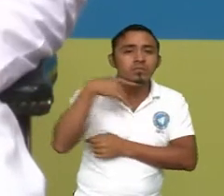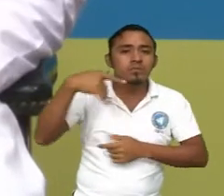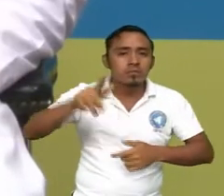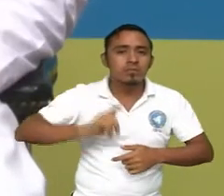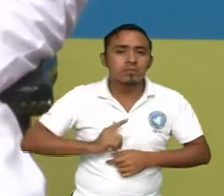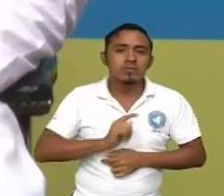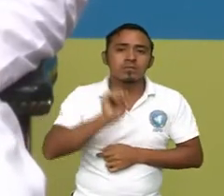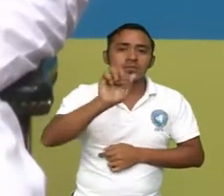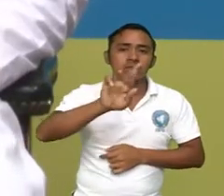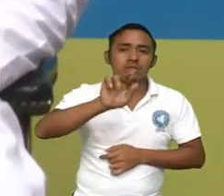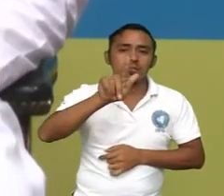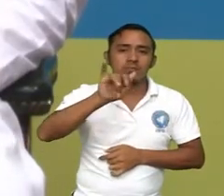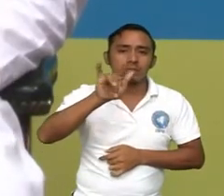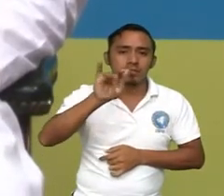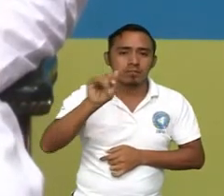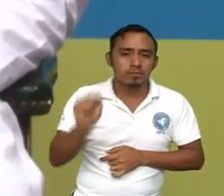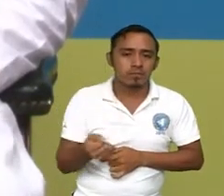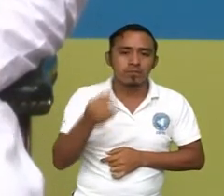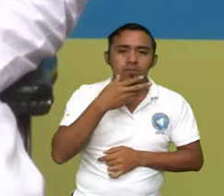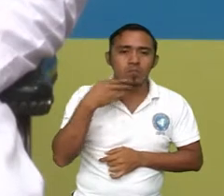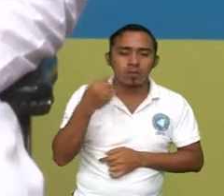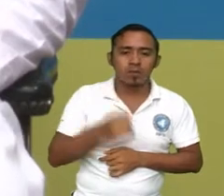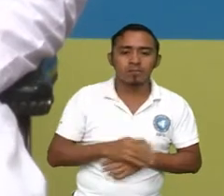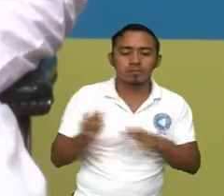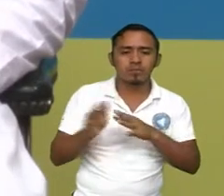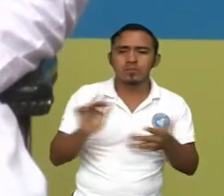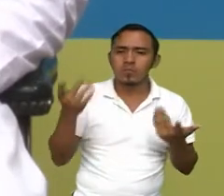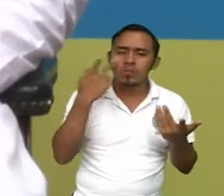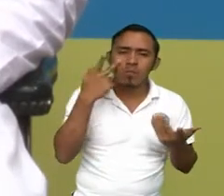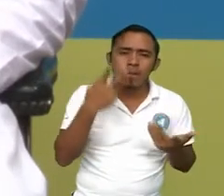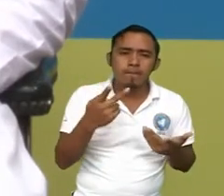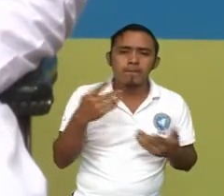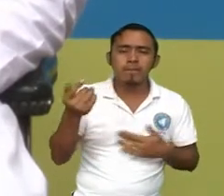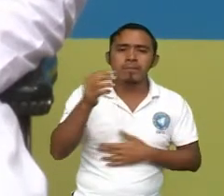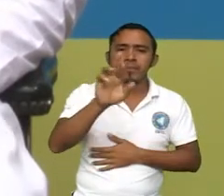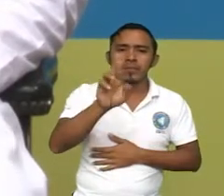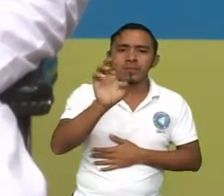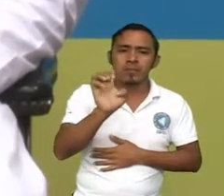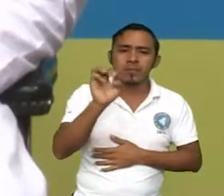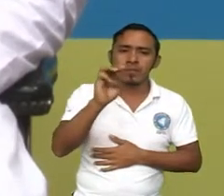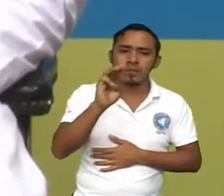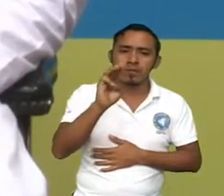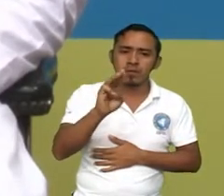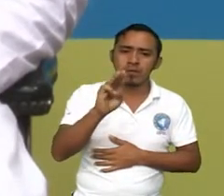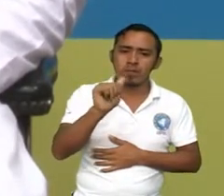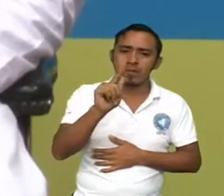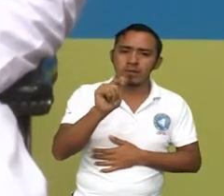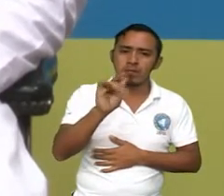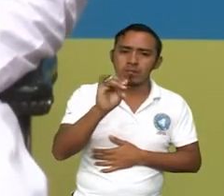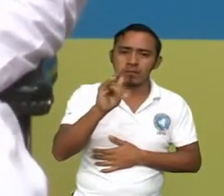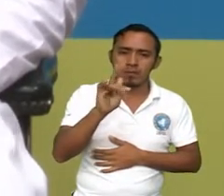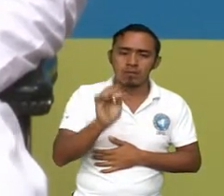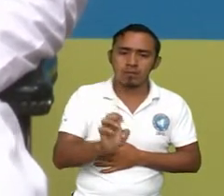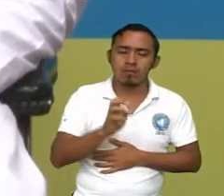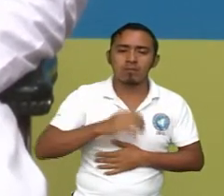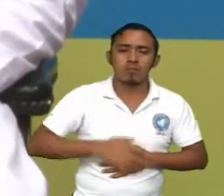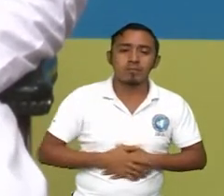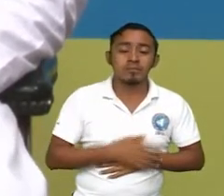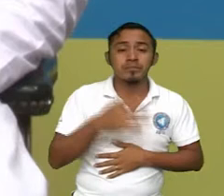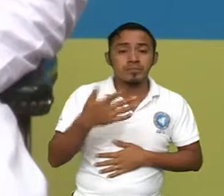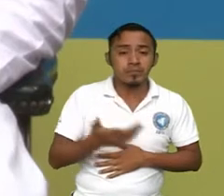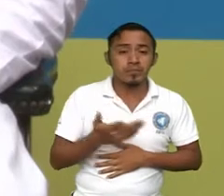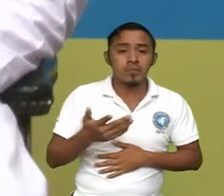entre estos por ejemplo el examen del factor reumatoideo que intentó en algunos lugares es accesible ya y